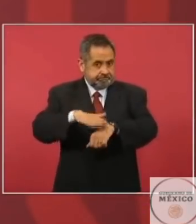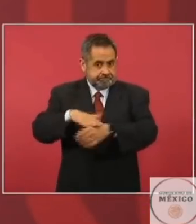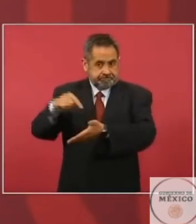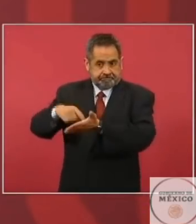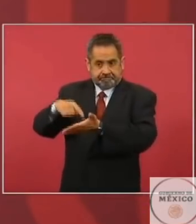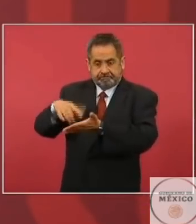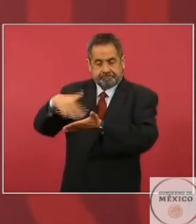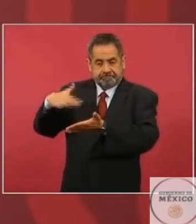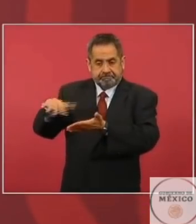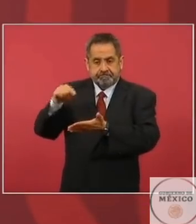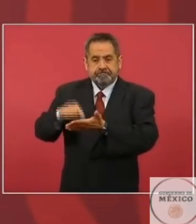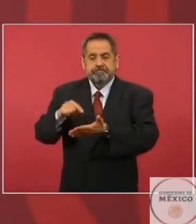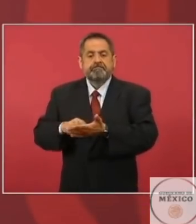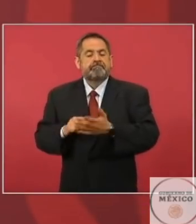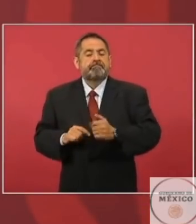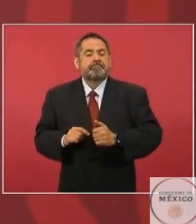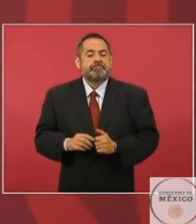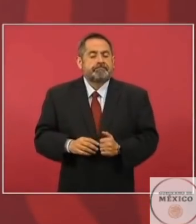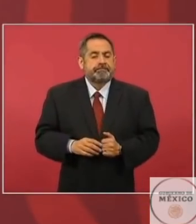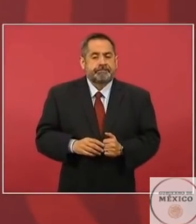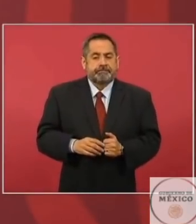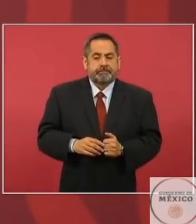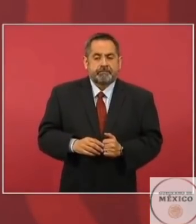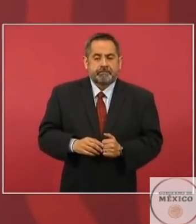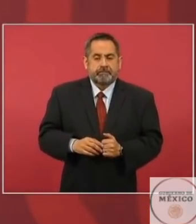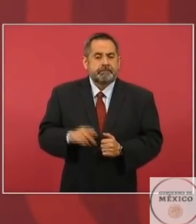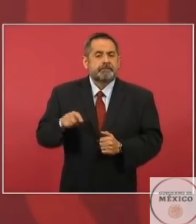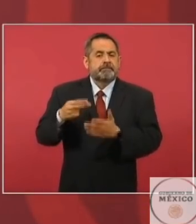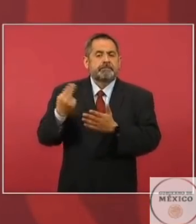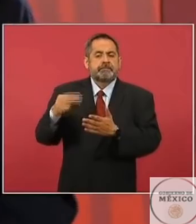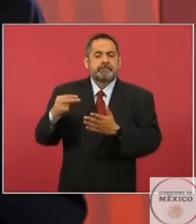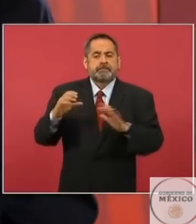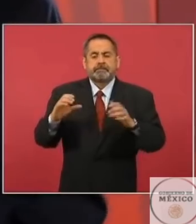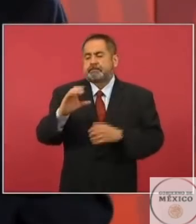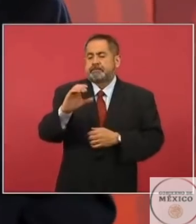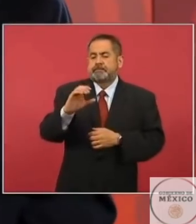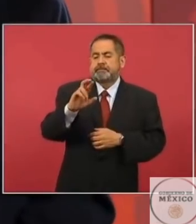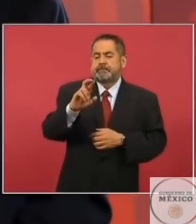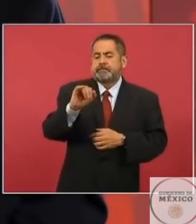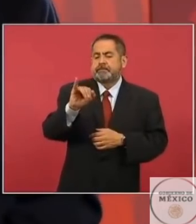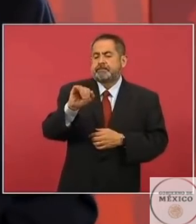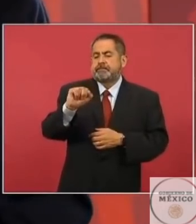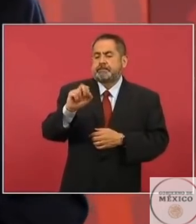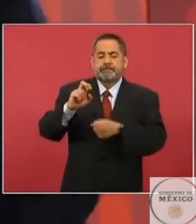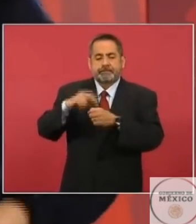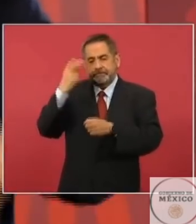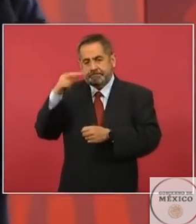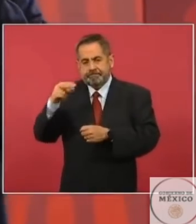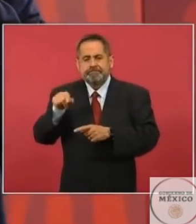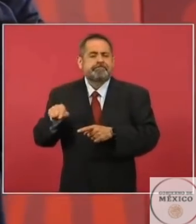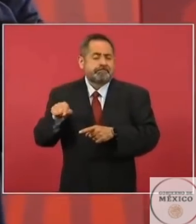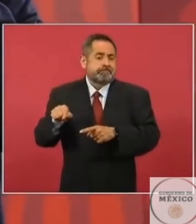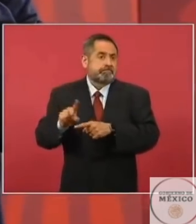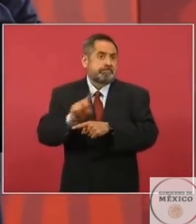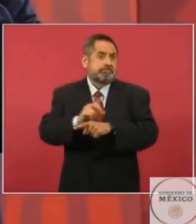Amigos y amigas, me despido de esta información. Ya sabes, si te gustó, suscríbete a este canal. Dale manita arriba, activa la campanita